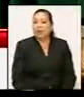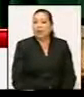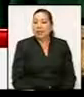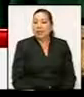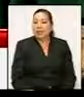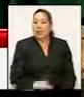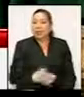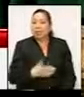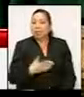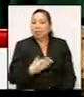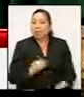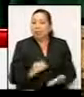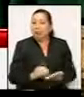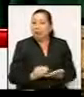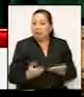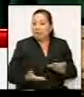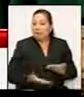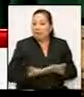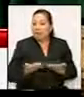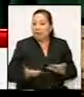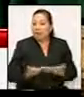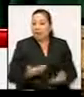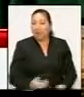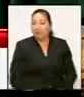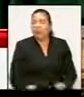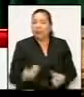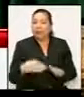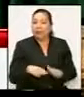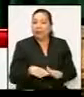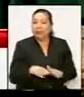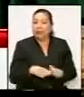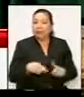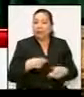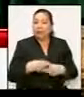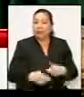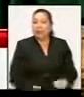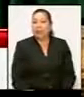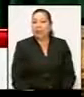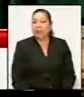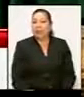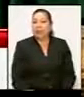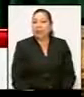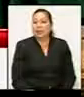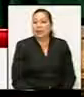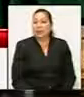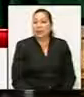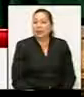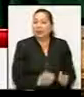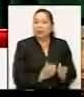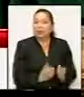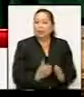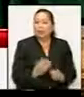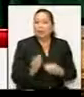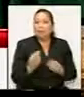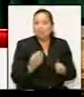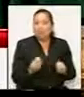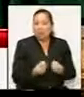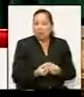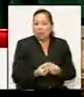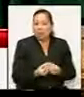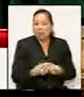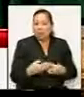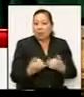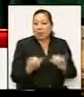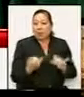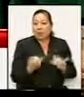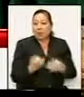que puedan facilitar el ingreso de productores, evidentemente organizados, pero pequeños productores,